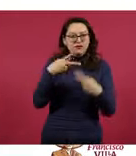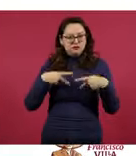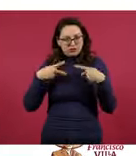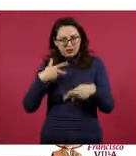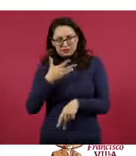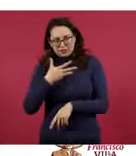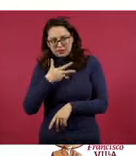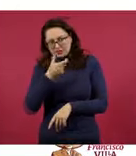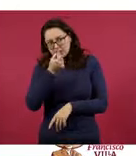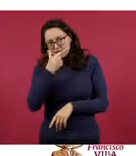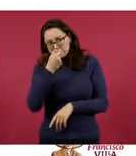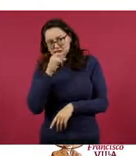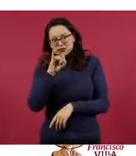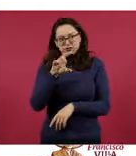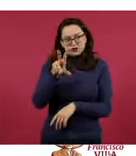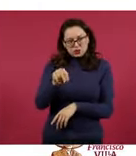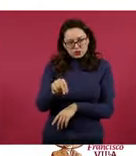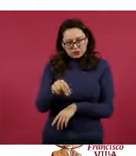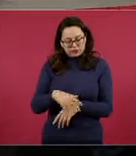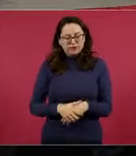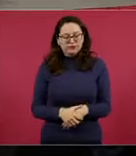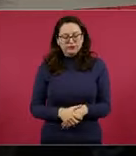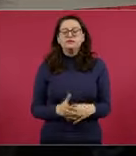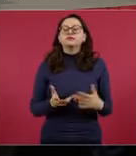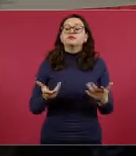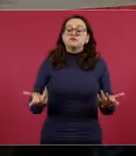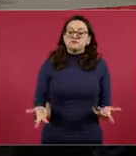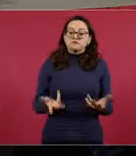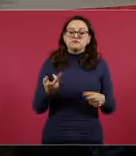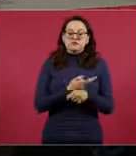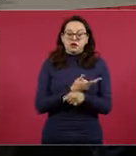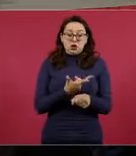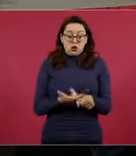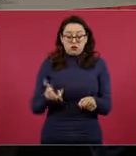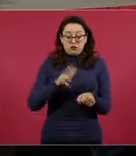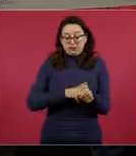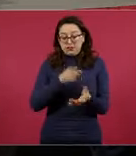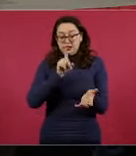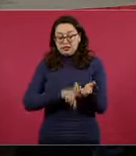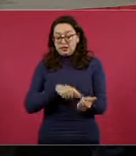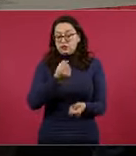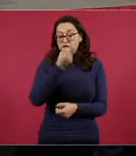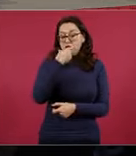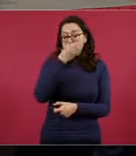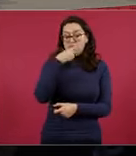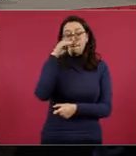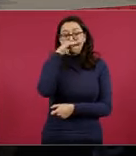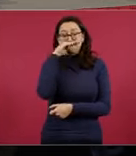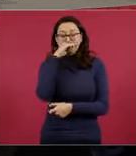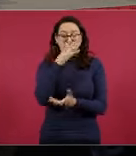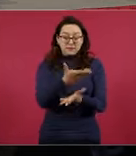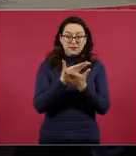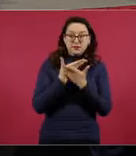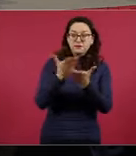Todo medicamento que se entrega de manera gratuita por las instituciones públicas en nuestro país